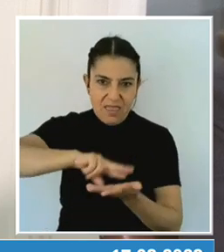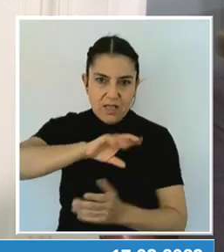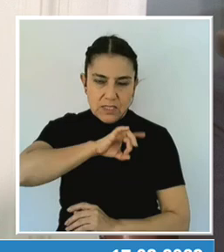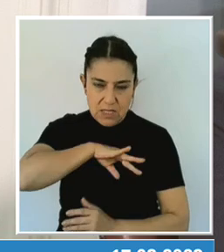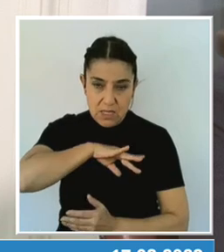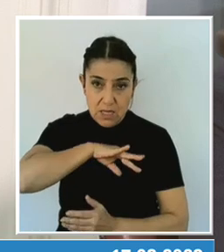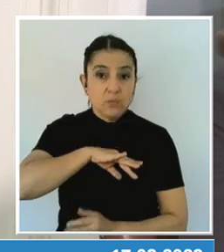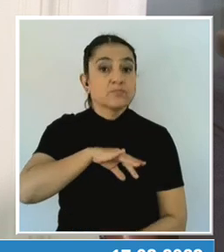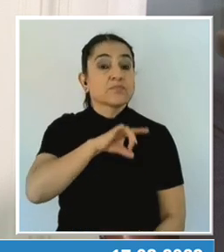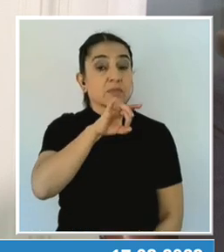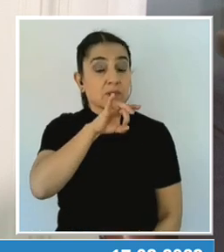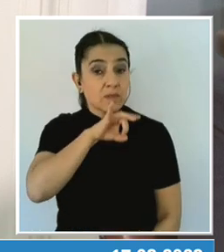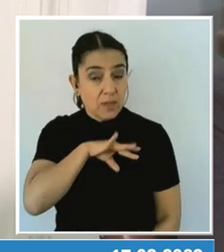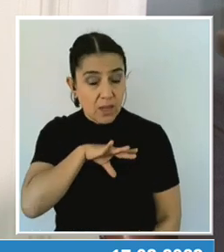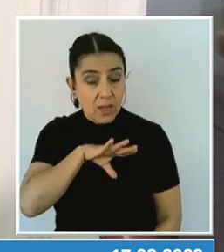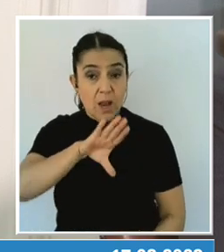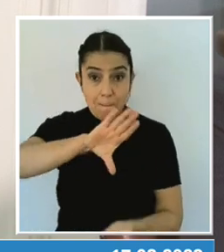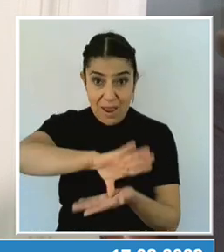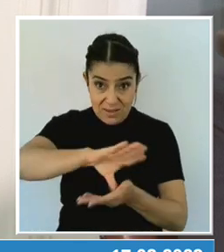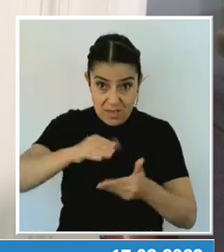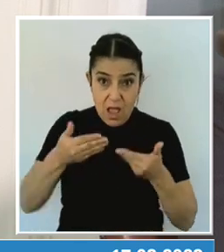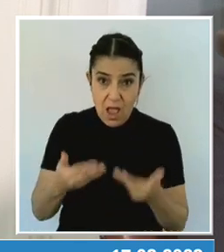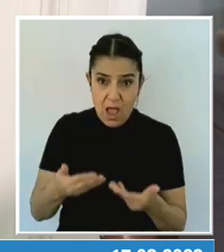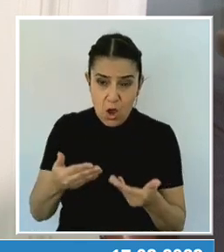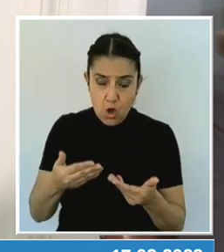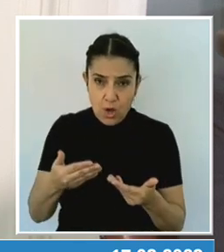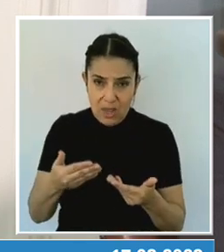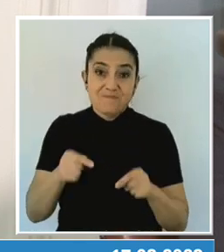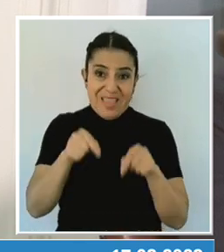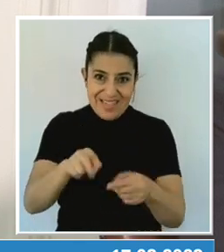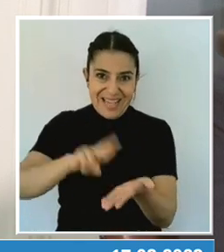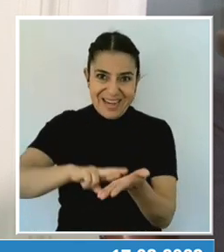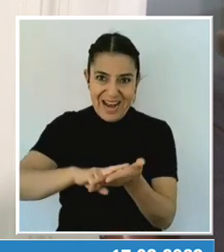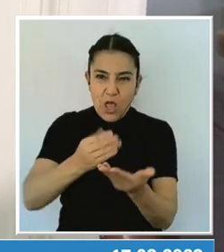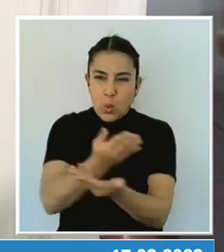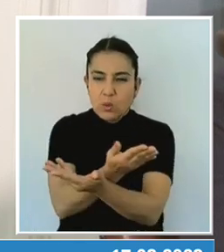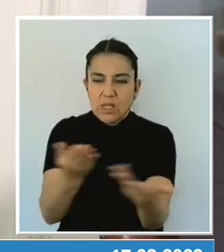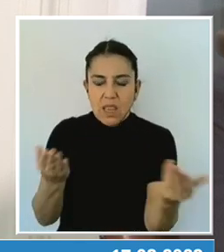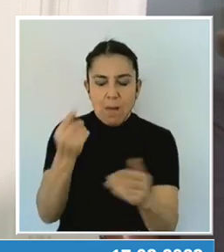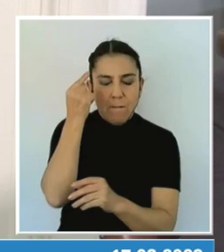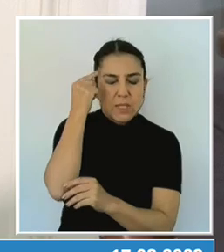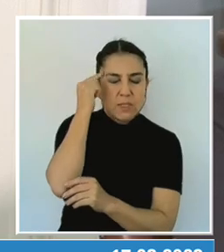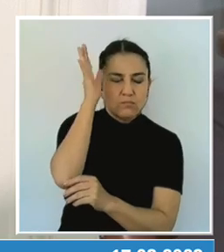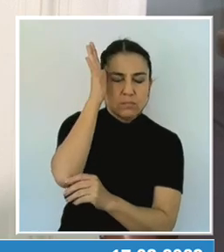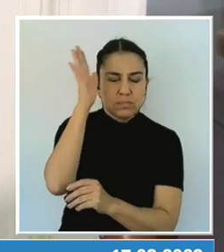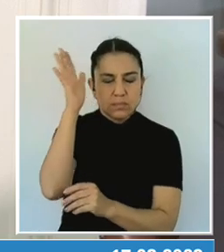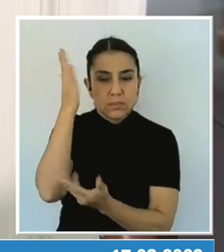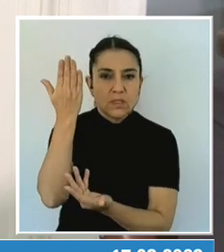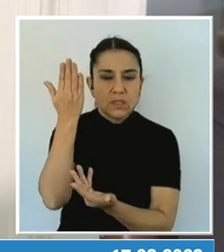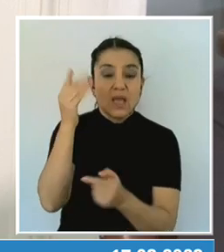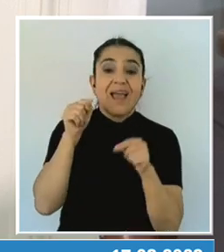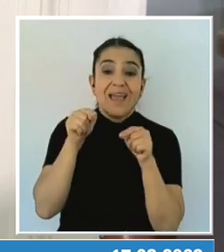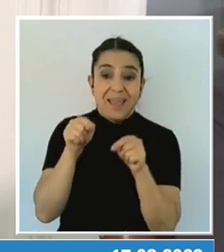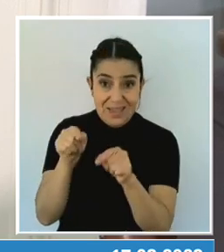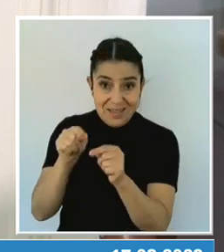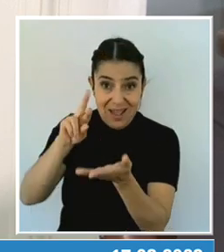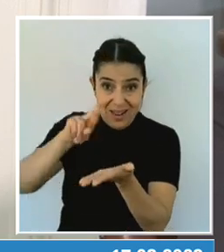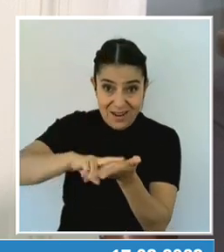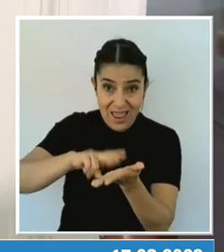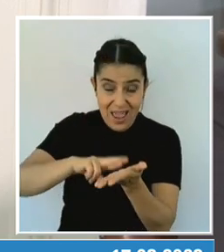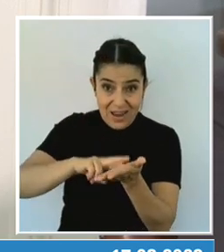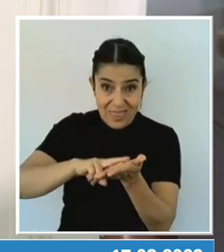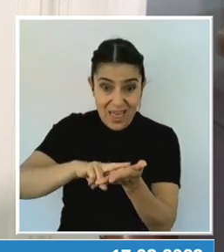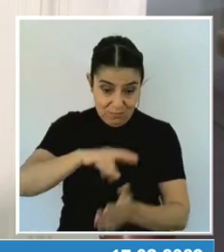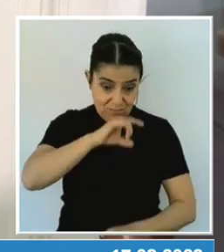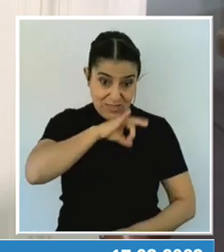país en este momento, porque esa es la realidad que ustedes tienen que pensar. Y es en esa realidad y con esa realidad que